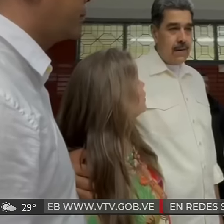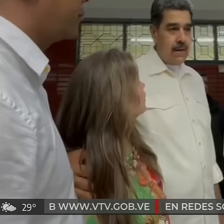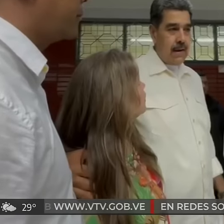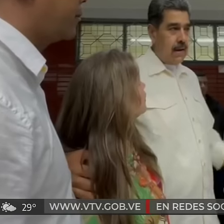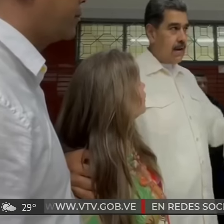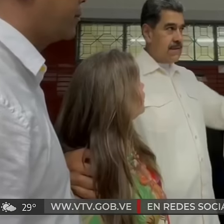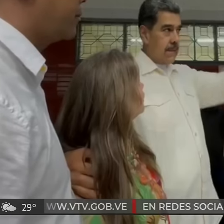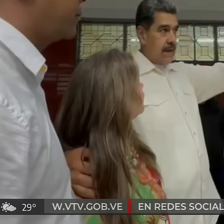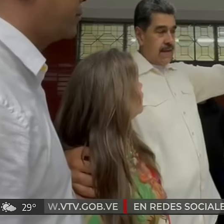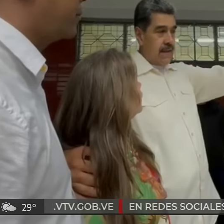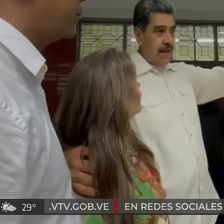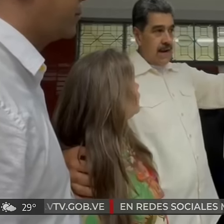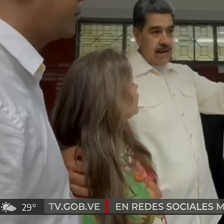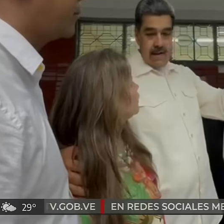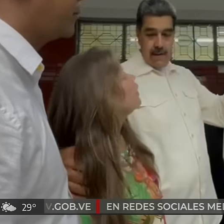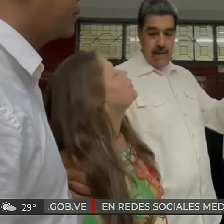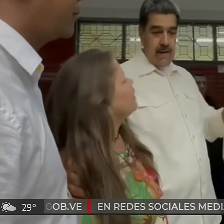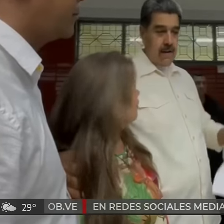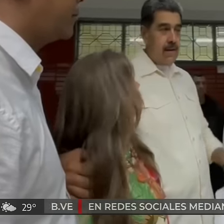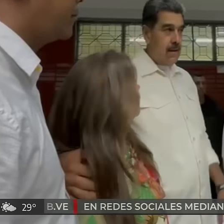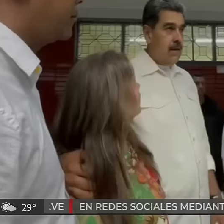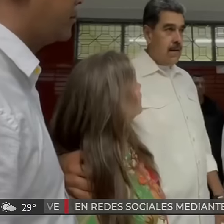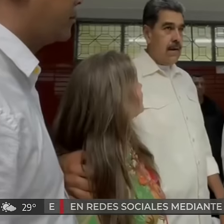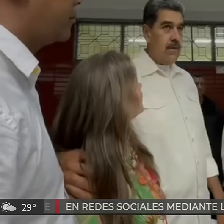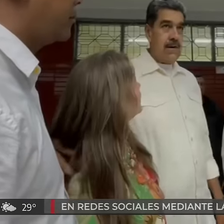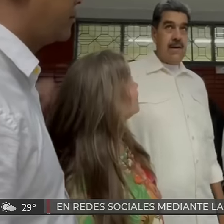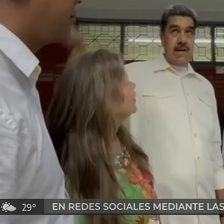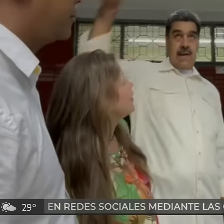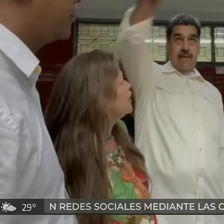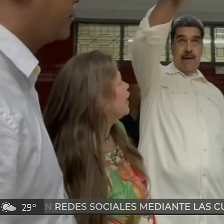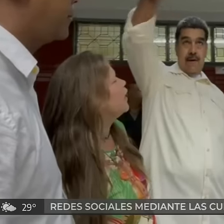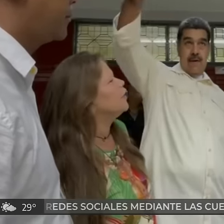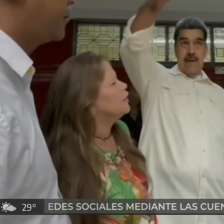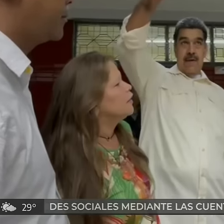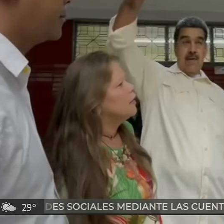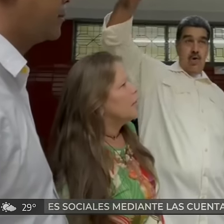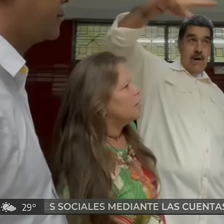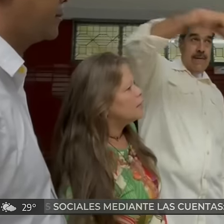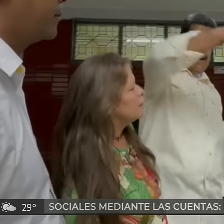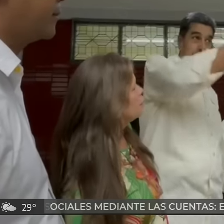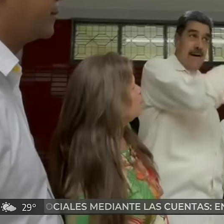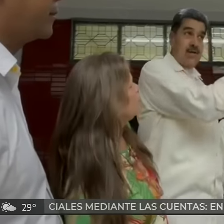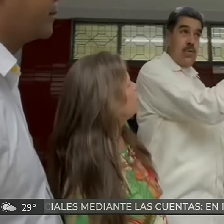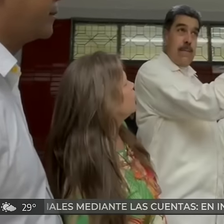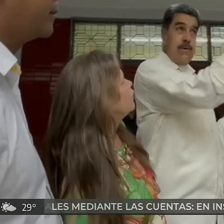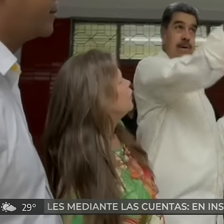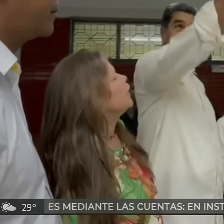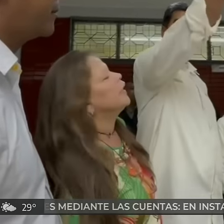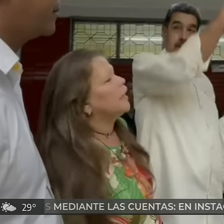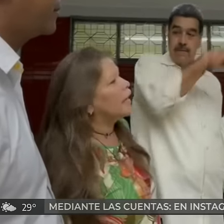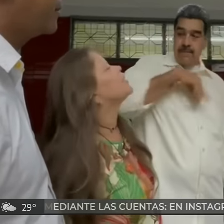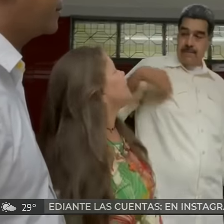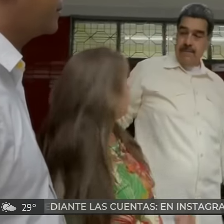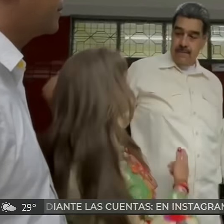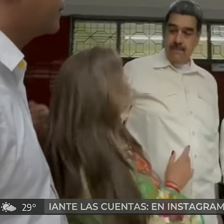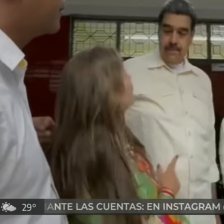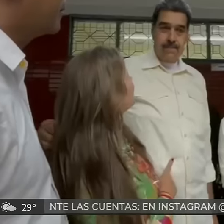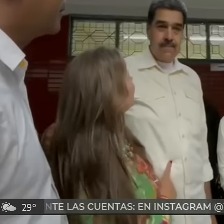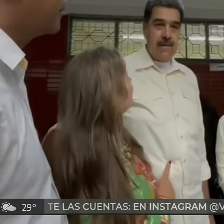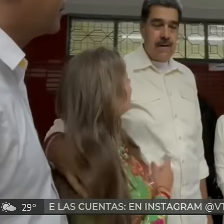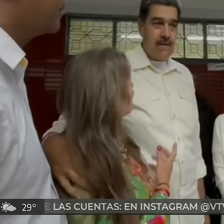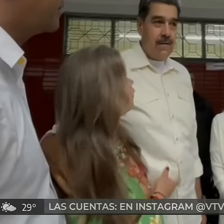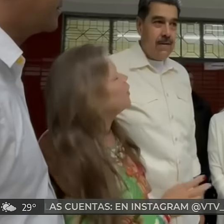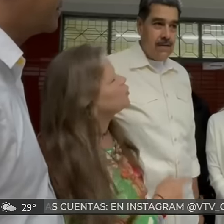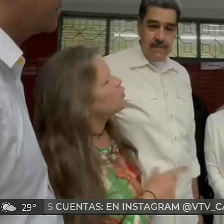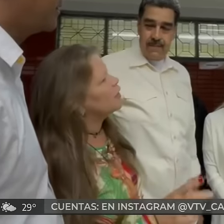otras unidades educativas Como por ejemplo en el estado Bolívar la unidad educativa Manuel pier general